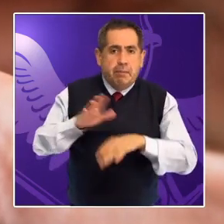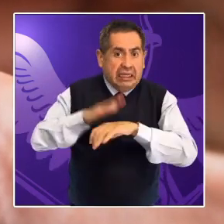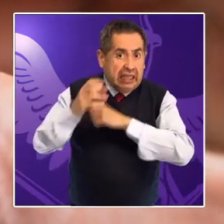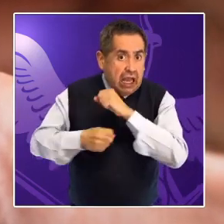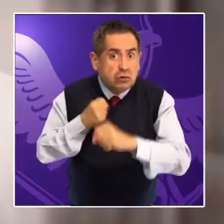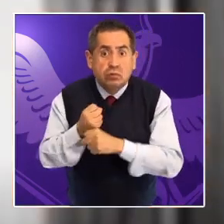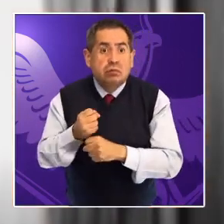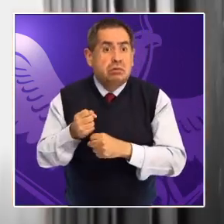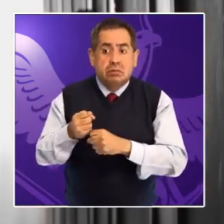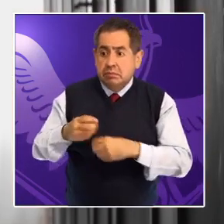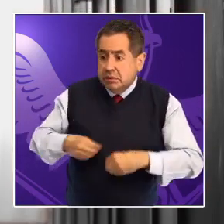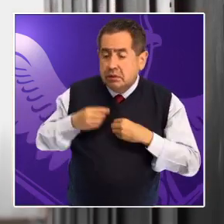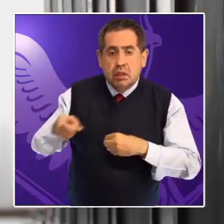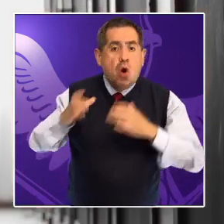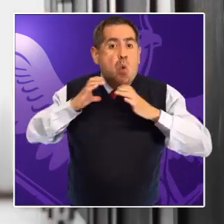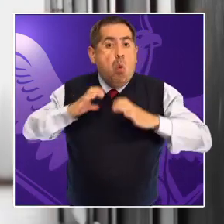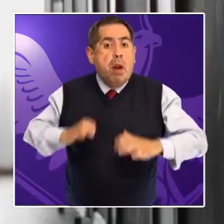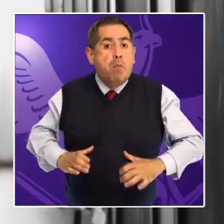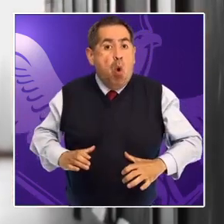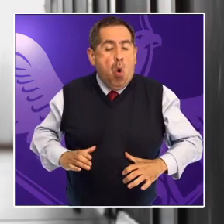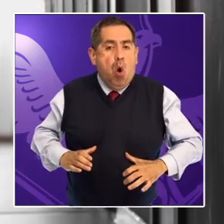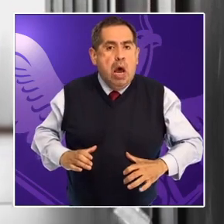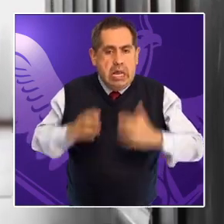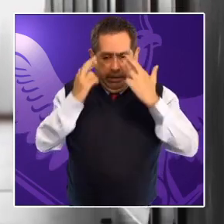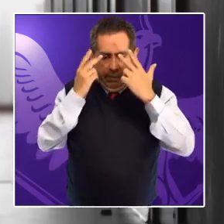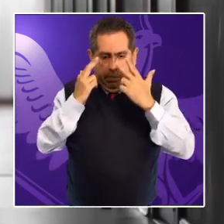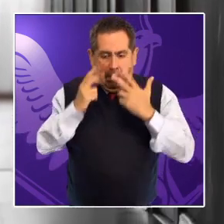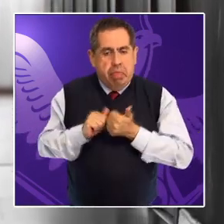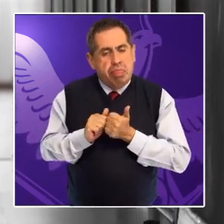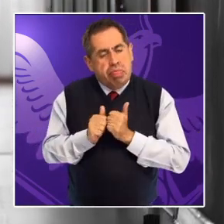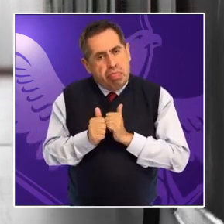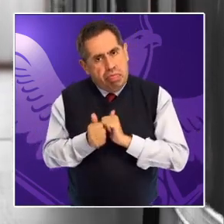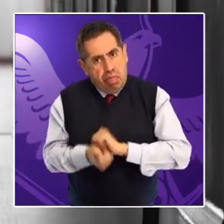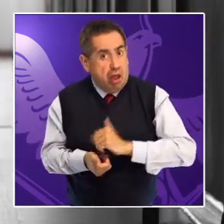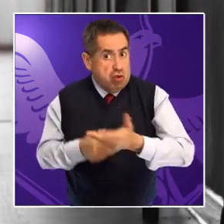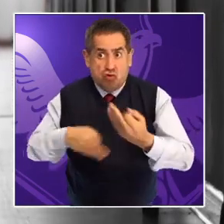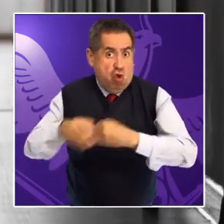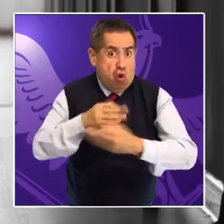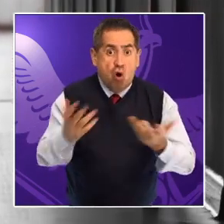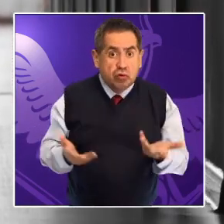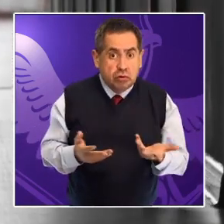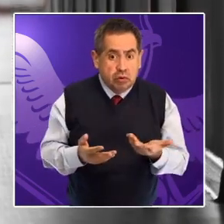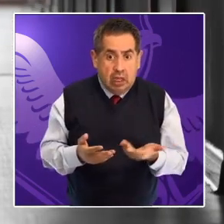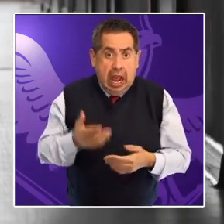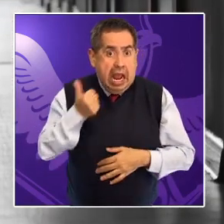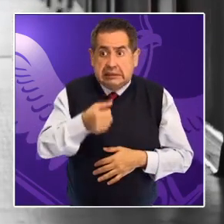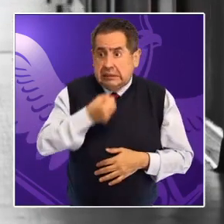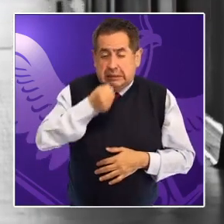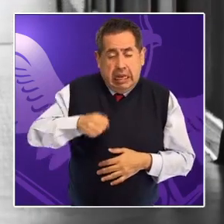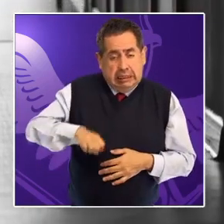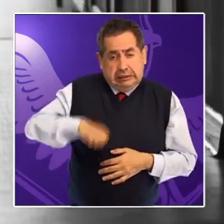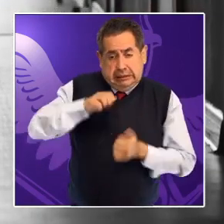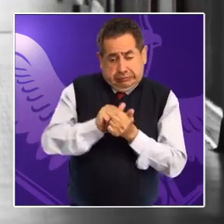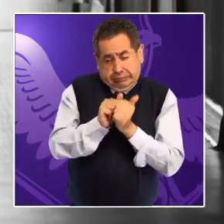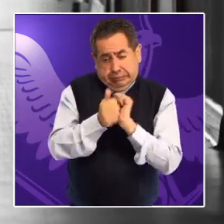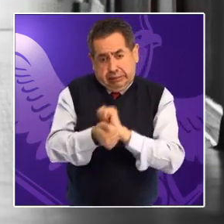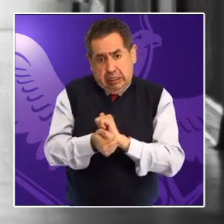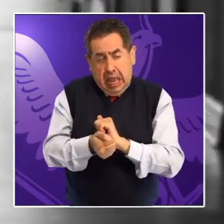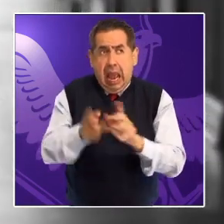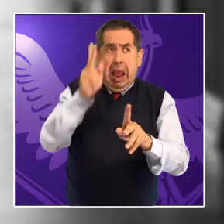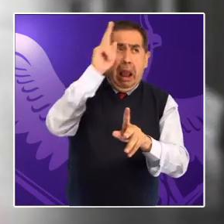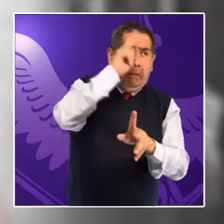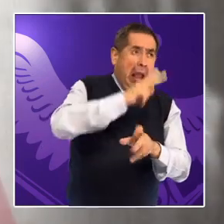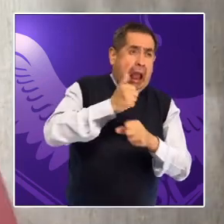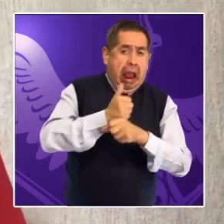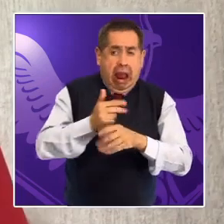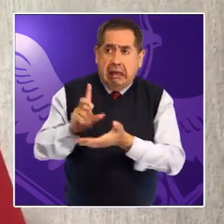cuerpo que se desgasta igual. Hasta el momento no hemos sabido cómo resolver eso, entonces no es una tragedia tener una discapacidad. La